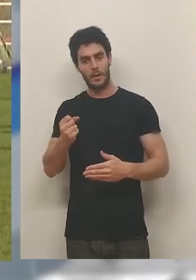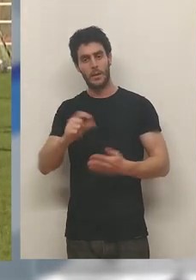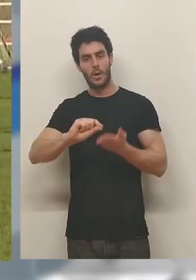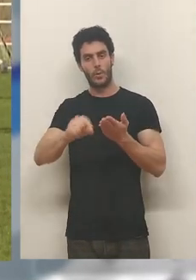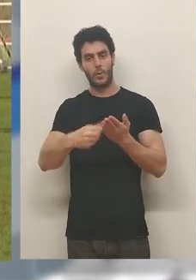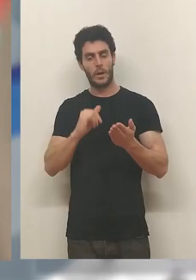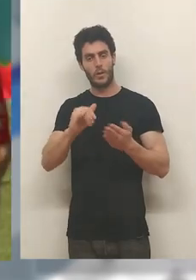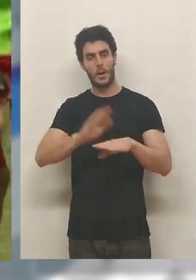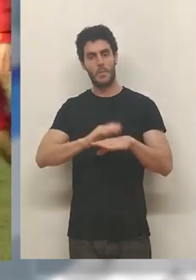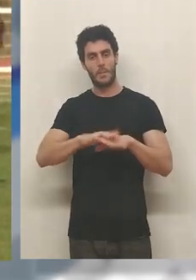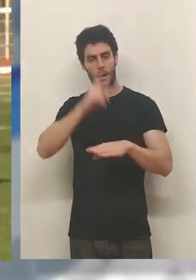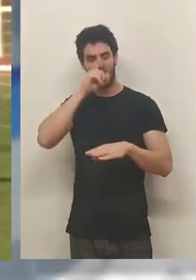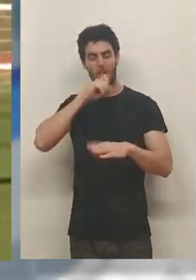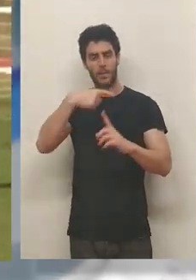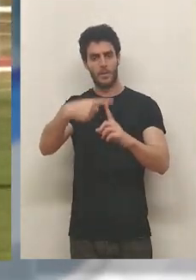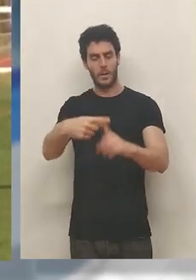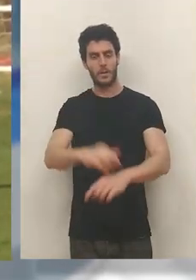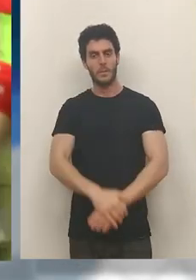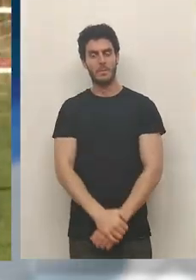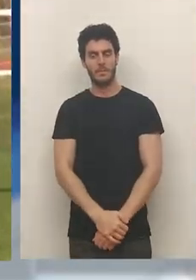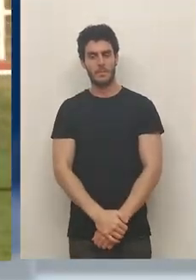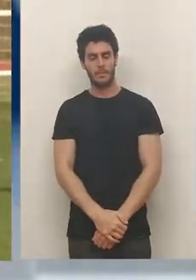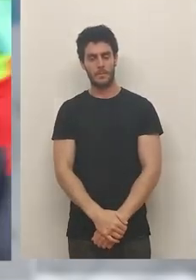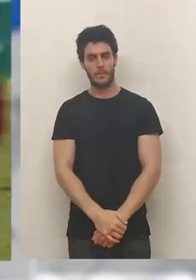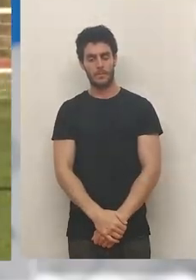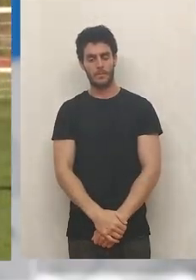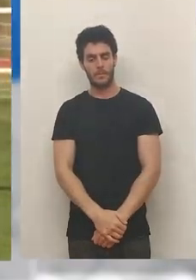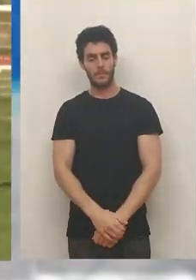Vidorreta tienen contrato de cara a la temporada que viene.